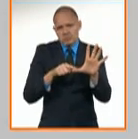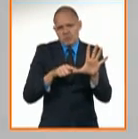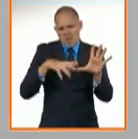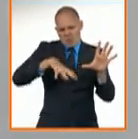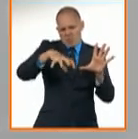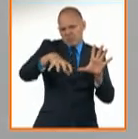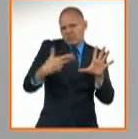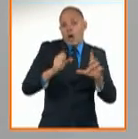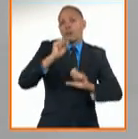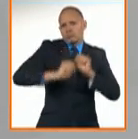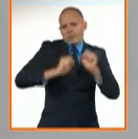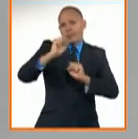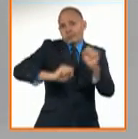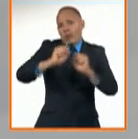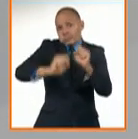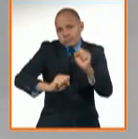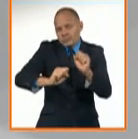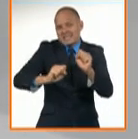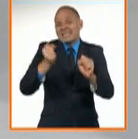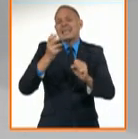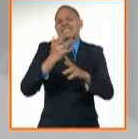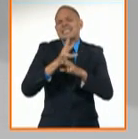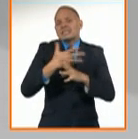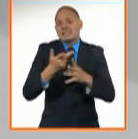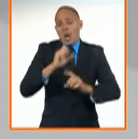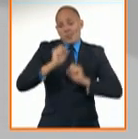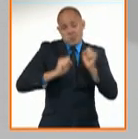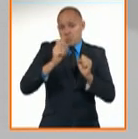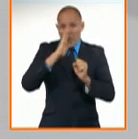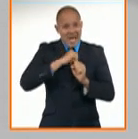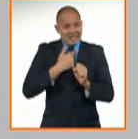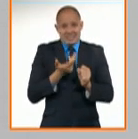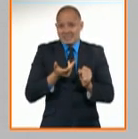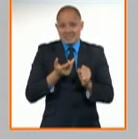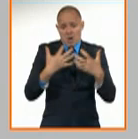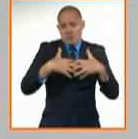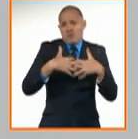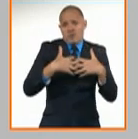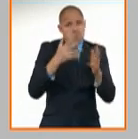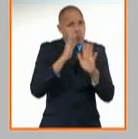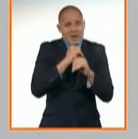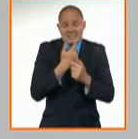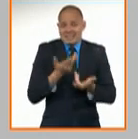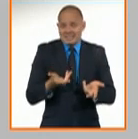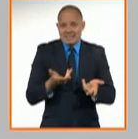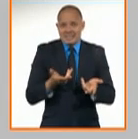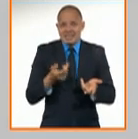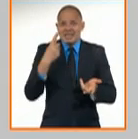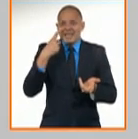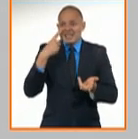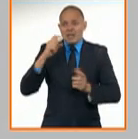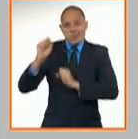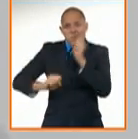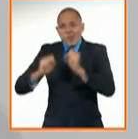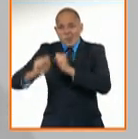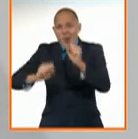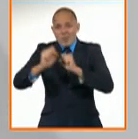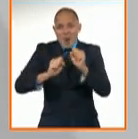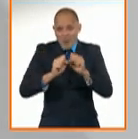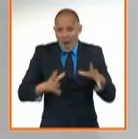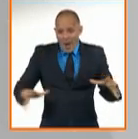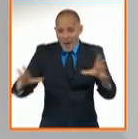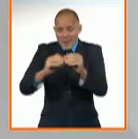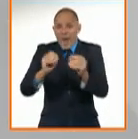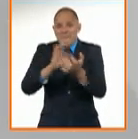están en mantenimiento ya el nivel de prestación es muy grande el nivel de falta de potencia es muy grande no